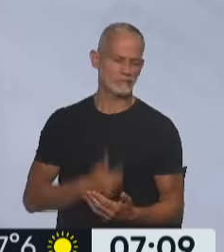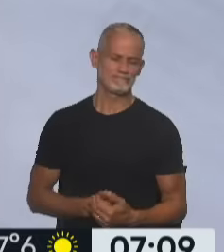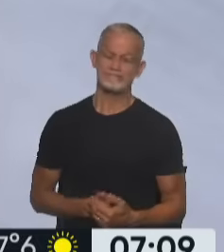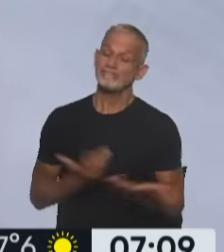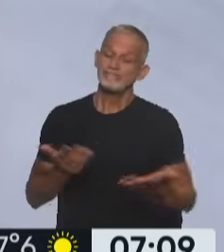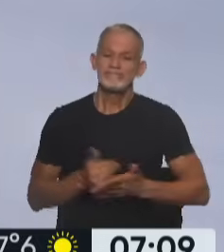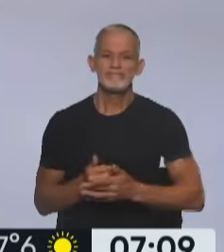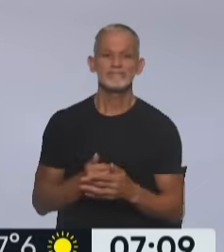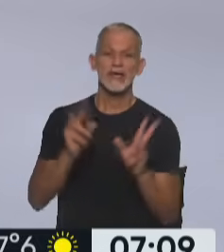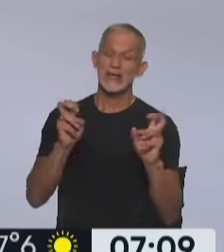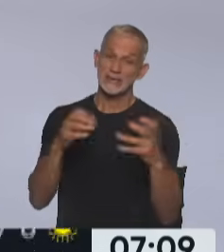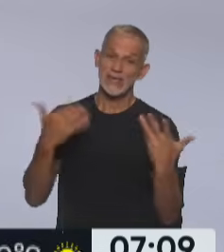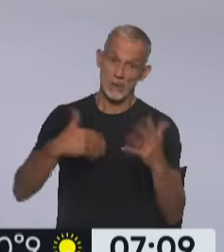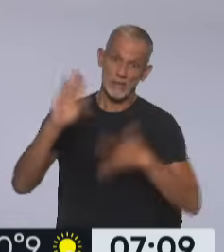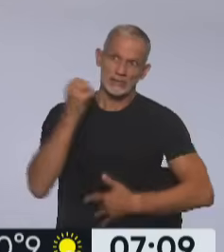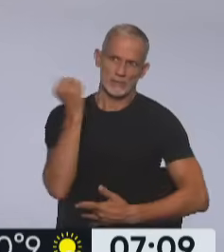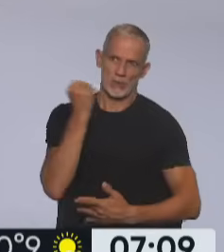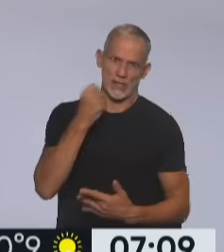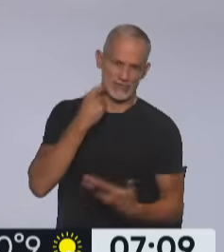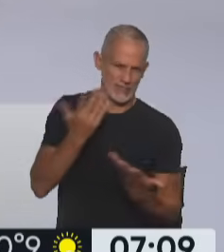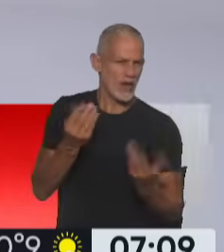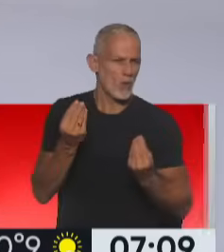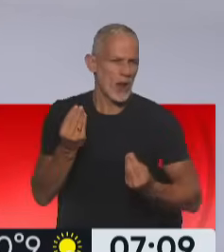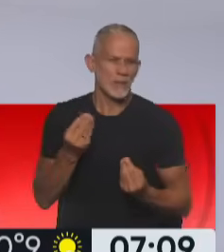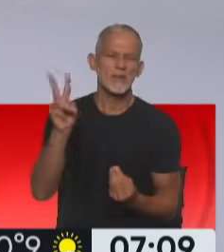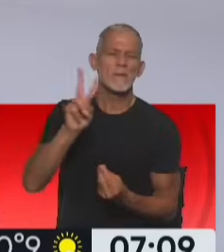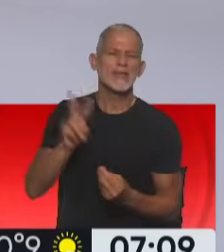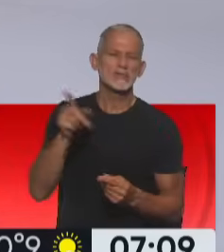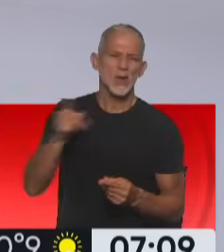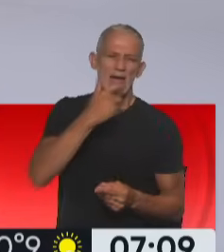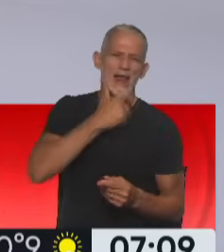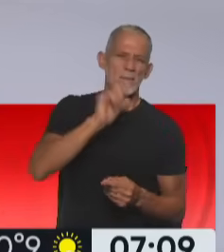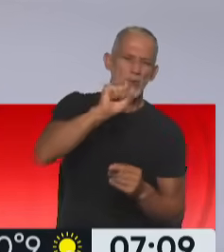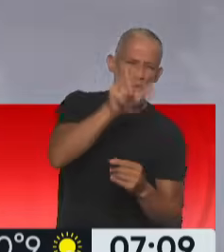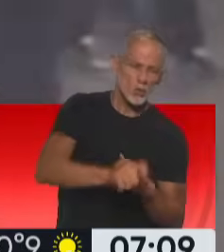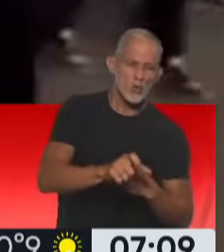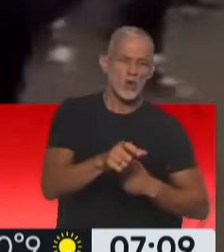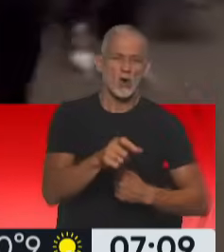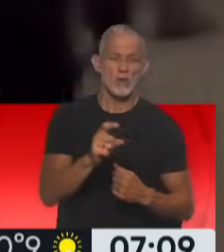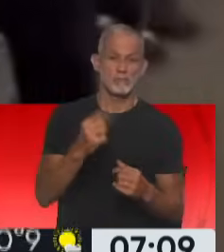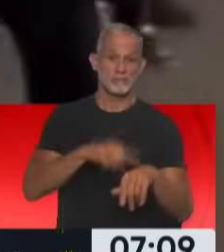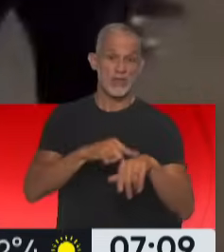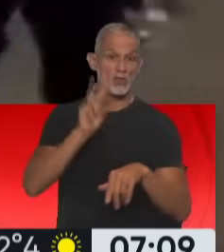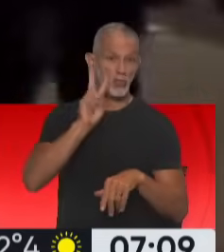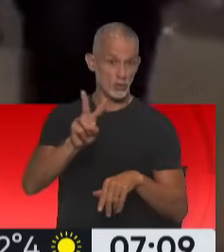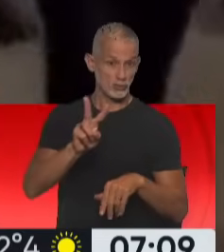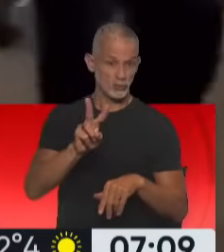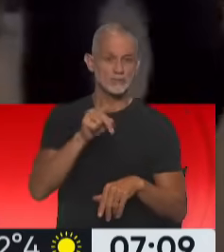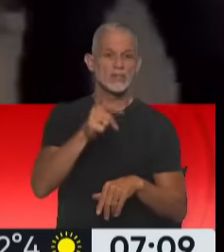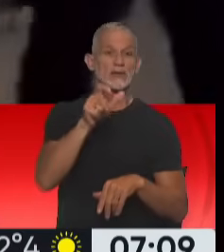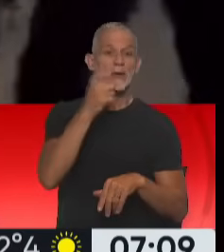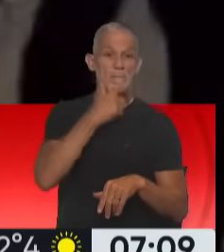Bueno, comenzamos con uno de los temas, el más importante del día de hoy, tiene que ver con la situación de Nicolás Maduro, porque a las 2 de la tarde, hora argentina,